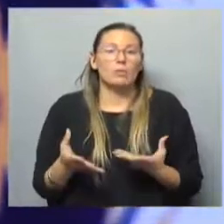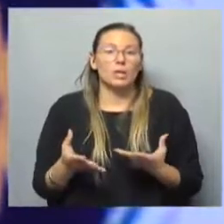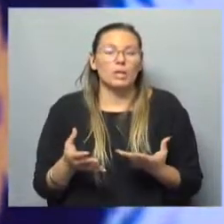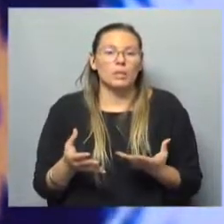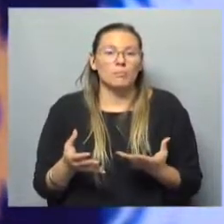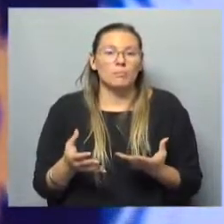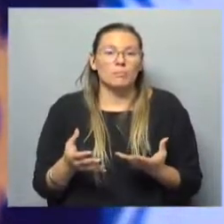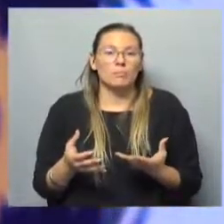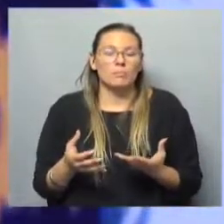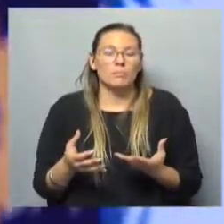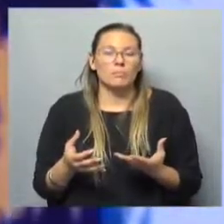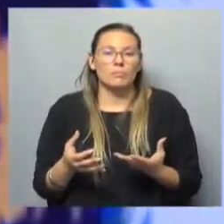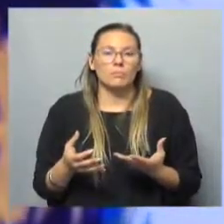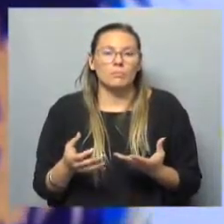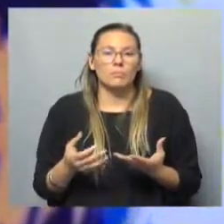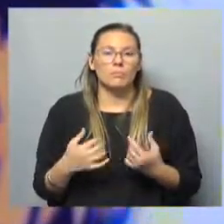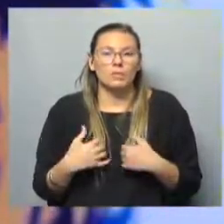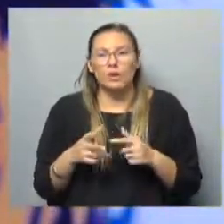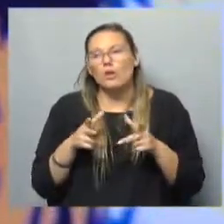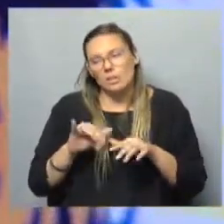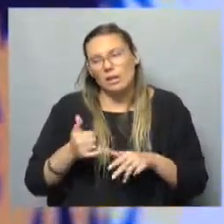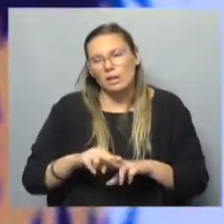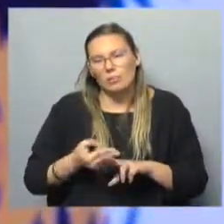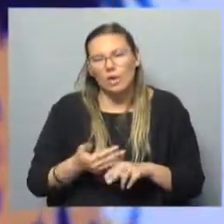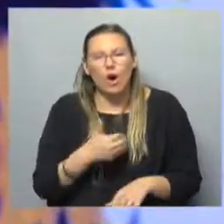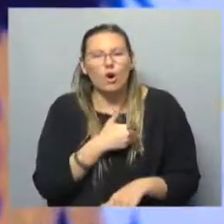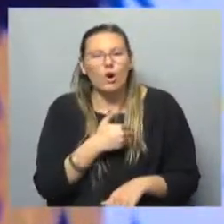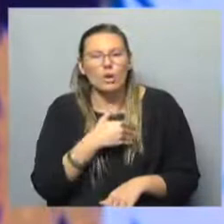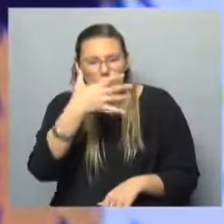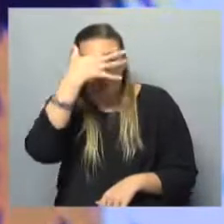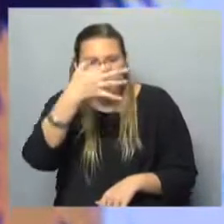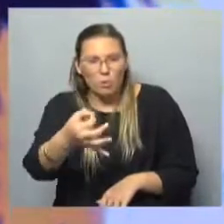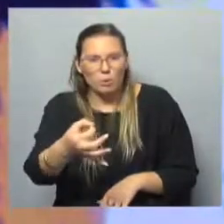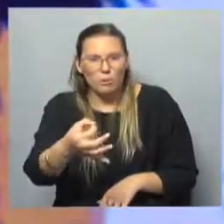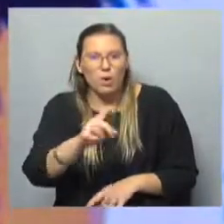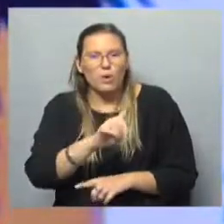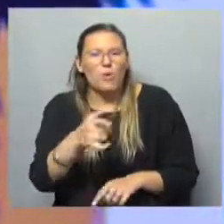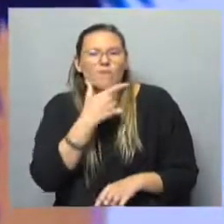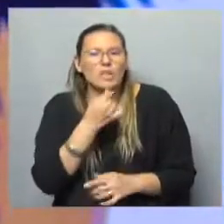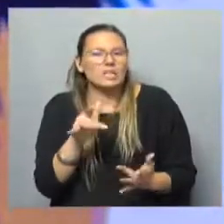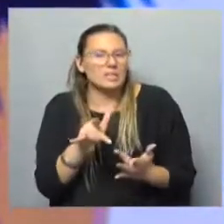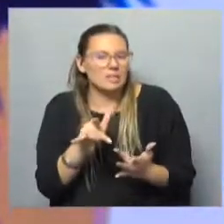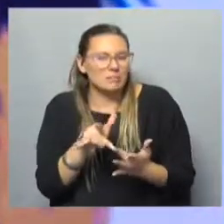lugar. Yo lo he dicho ya varias veces, el corazón del pueblo que no tiene, no es de fácil acceso.